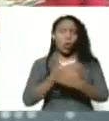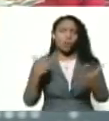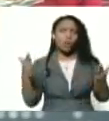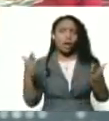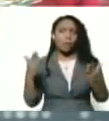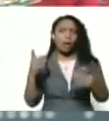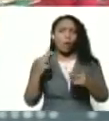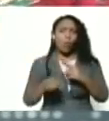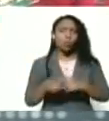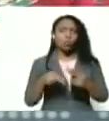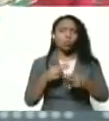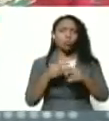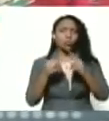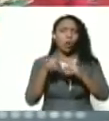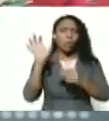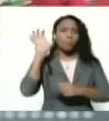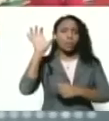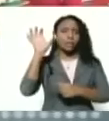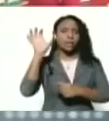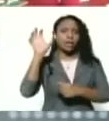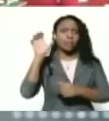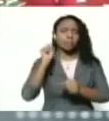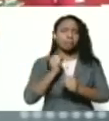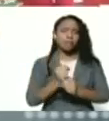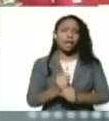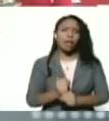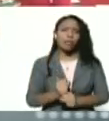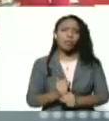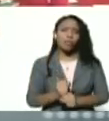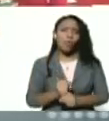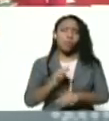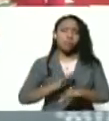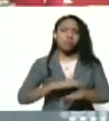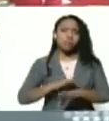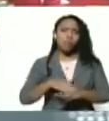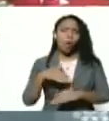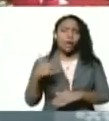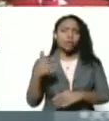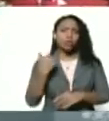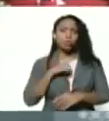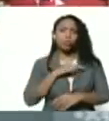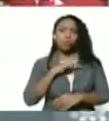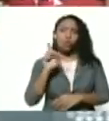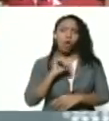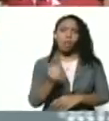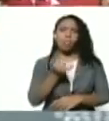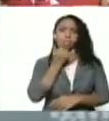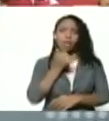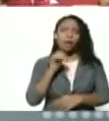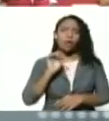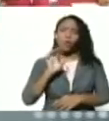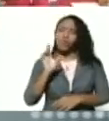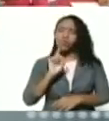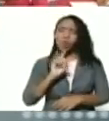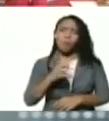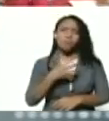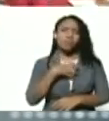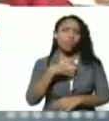para construir la patria, esperando porque nosotros no fallemos y no podemos fallar. Bueno,